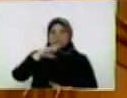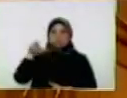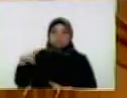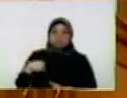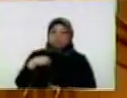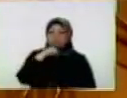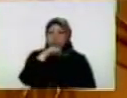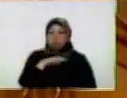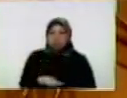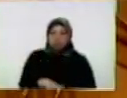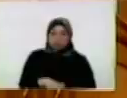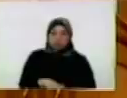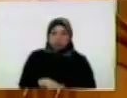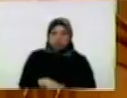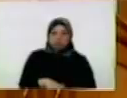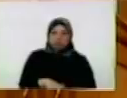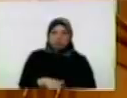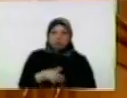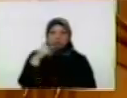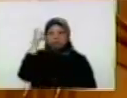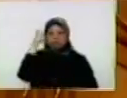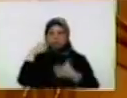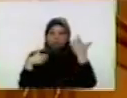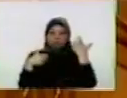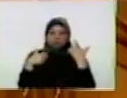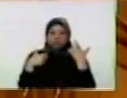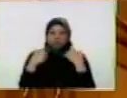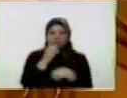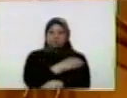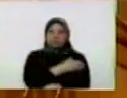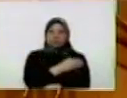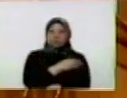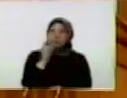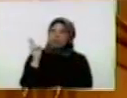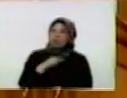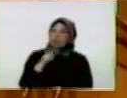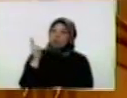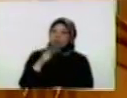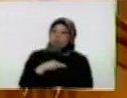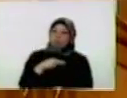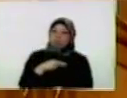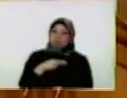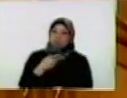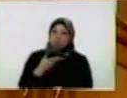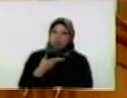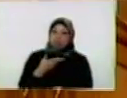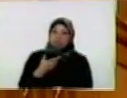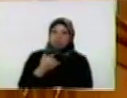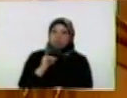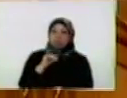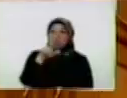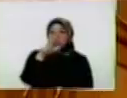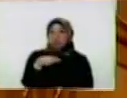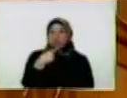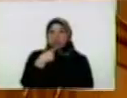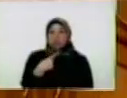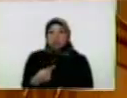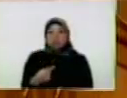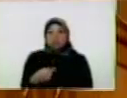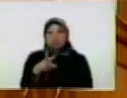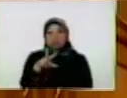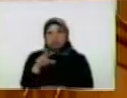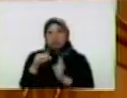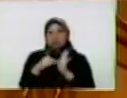historia. Bien lo ha dicho nuestro presidente Diosdado, nunca se terminará de escribir, porque cada quien tiene un pedazo que decir. Más de 3.000